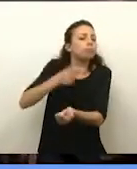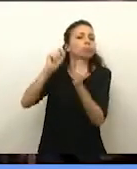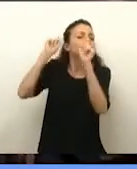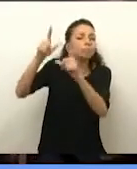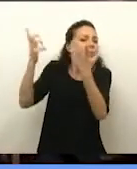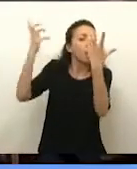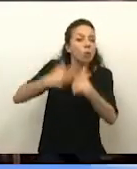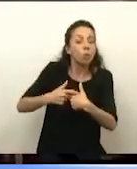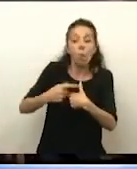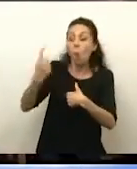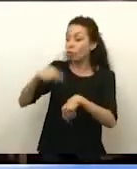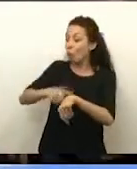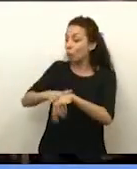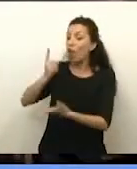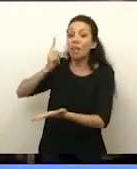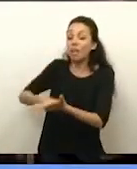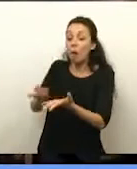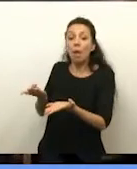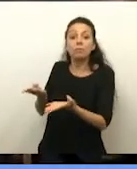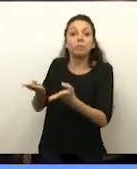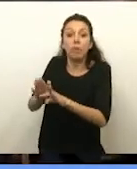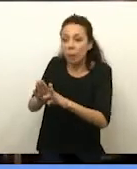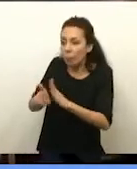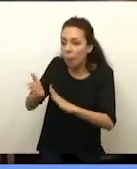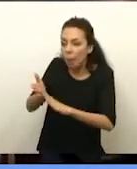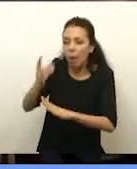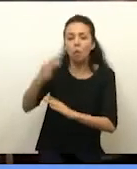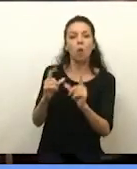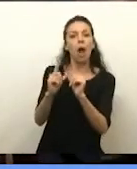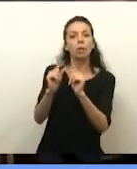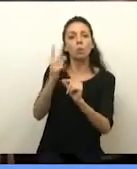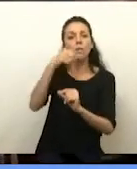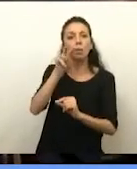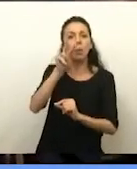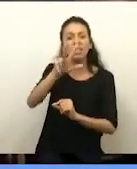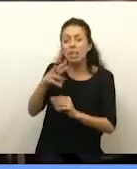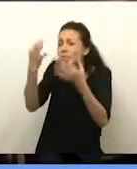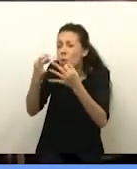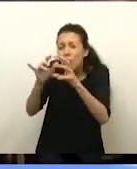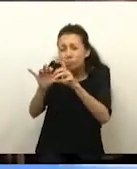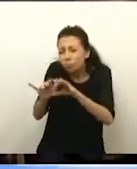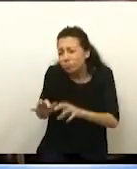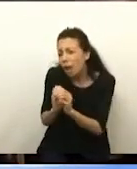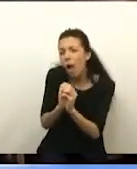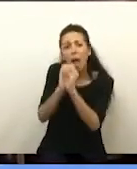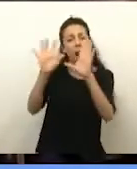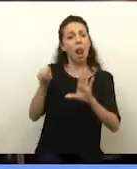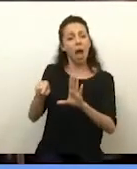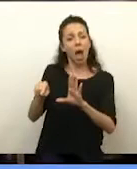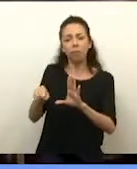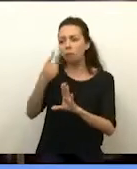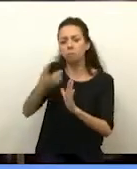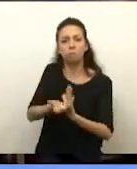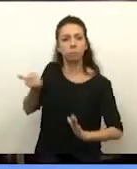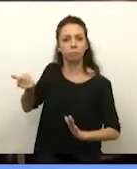ese dictamen desapareció ese artículo 123 que estaba muy bien redactado y sería bueno de que esto